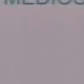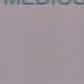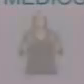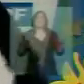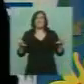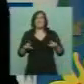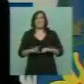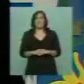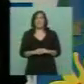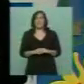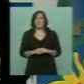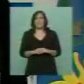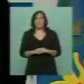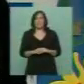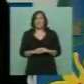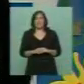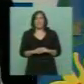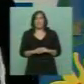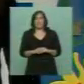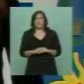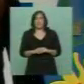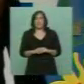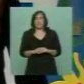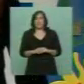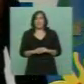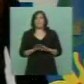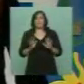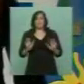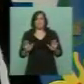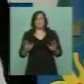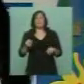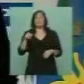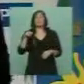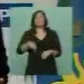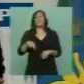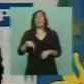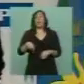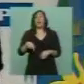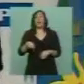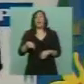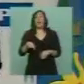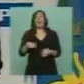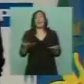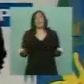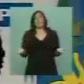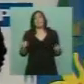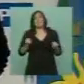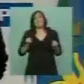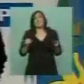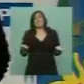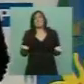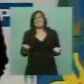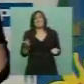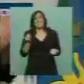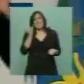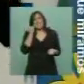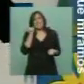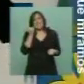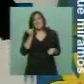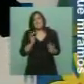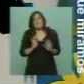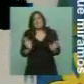acá paremos eh acá viene bueno acá sí clar acá están todos ya más